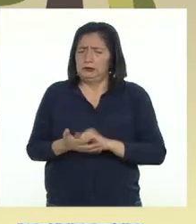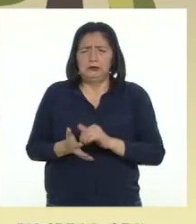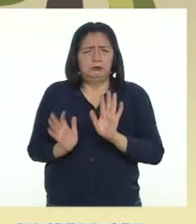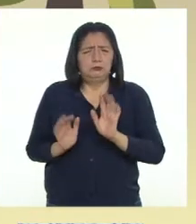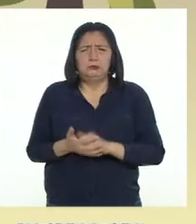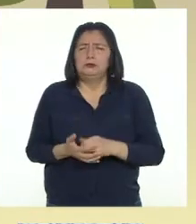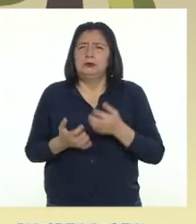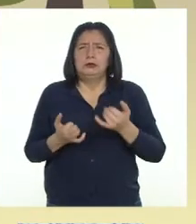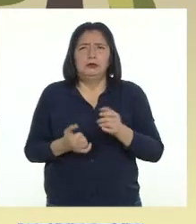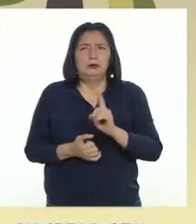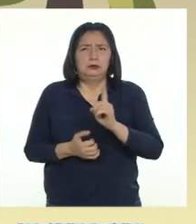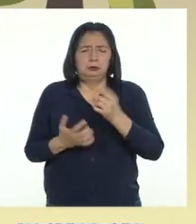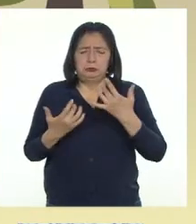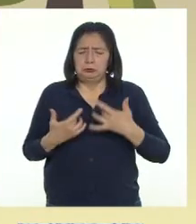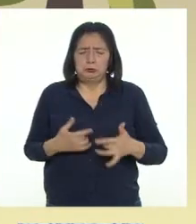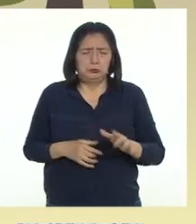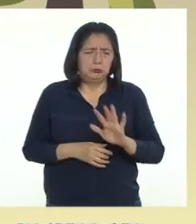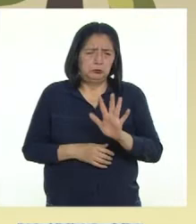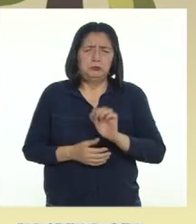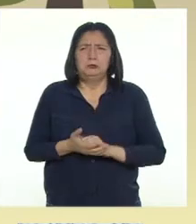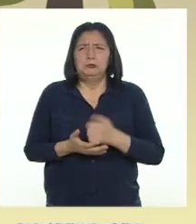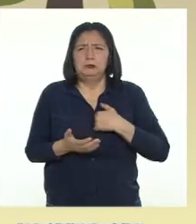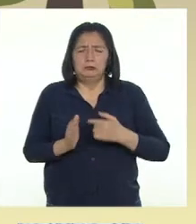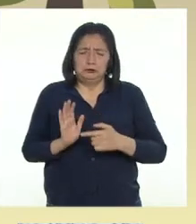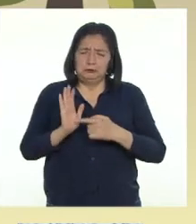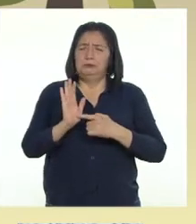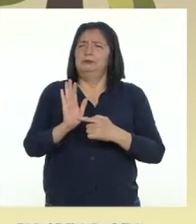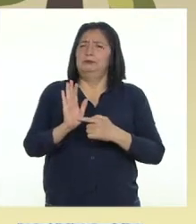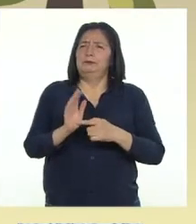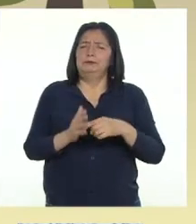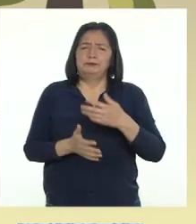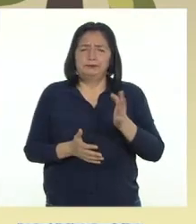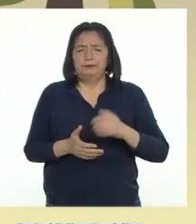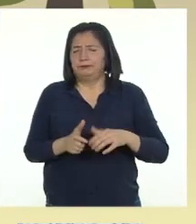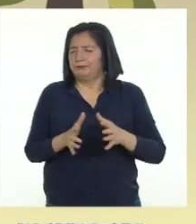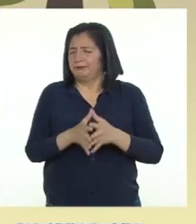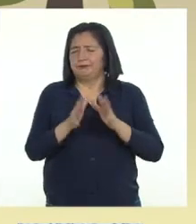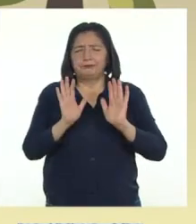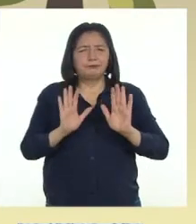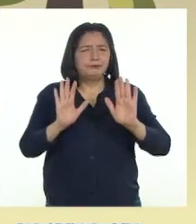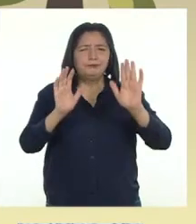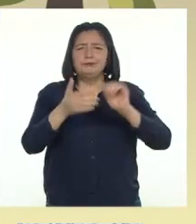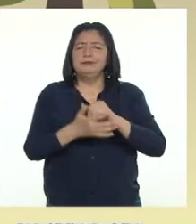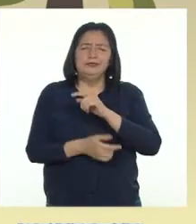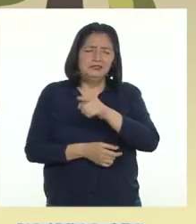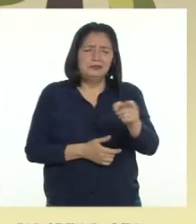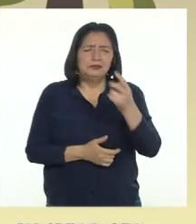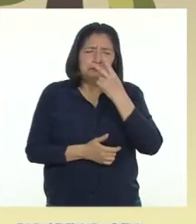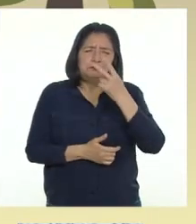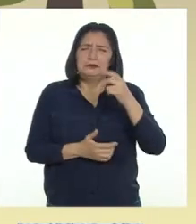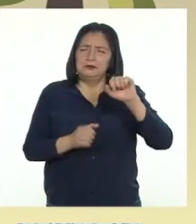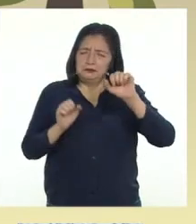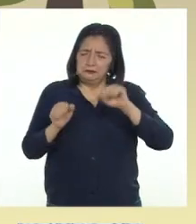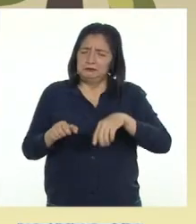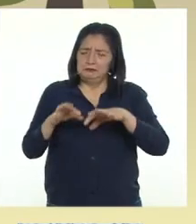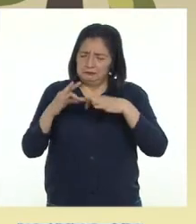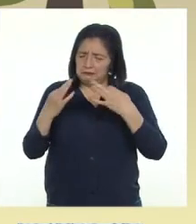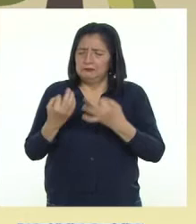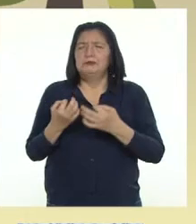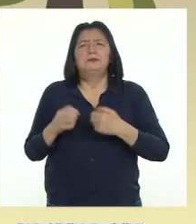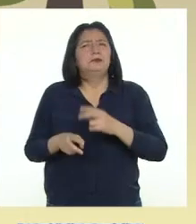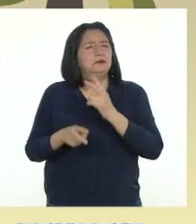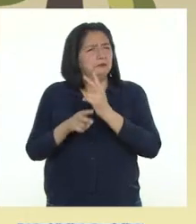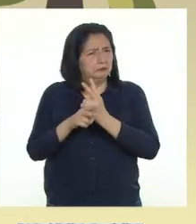ahora no estén tristes. Voy a mostrarles algo grandioso para que vean que la familia